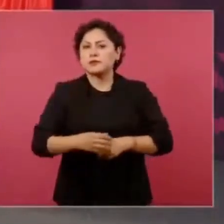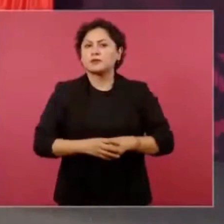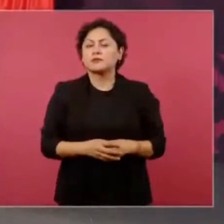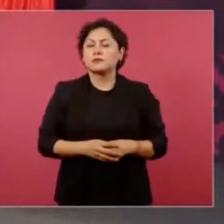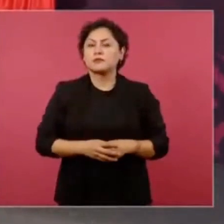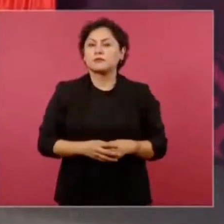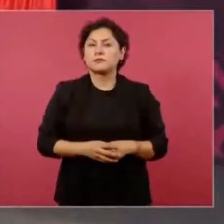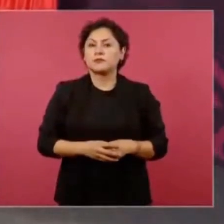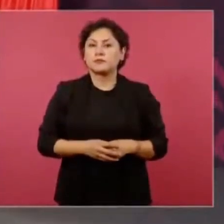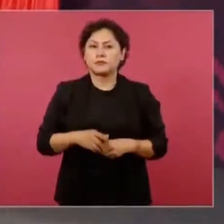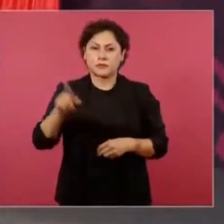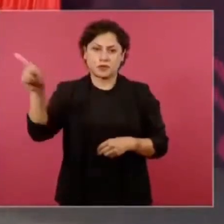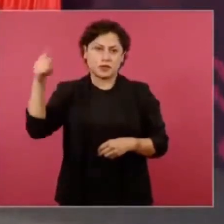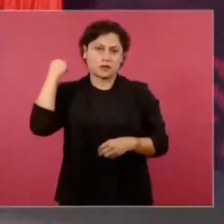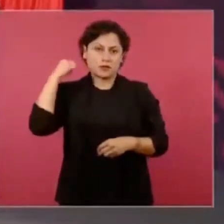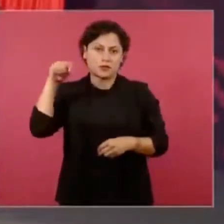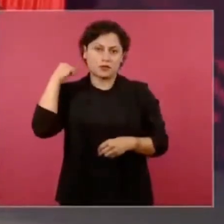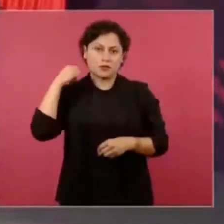de Tabasco?